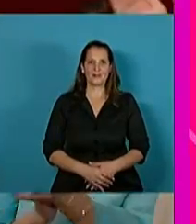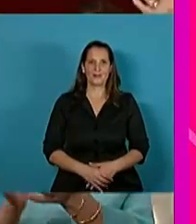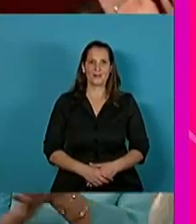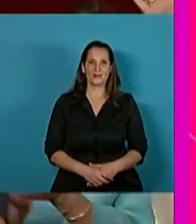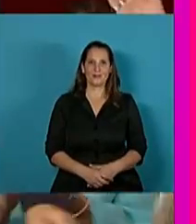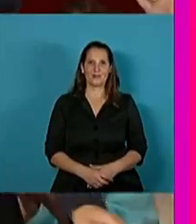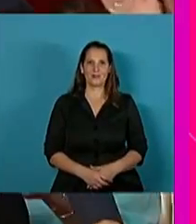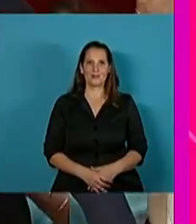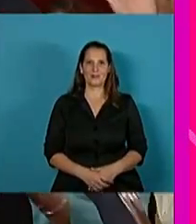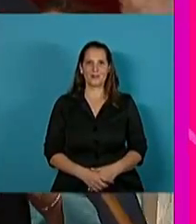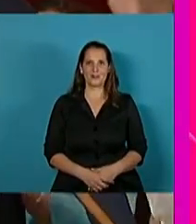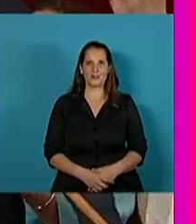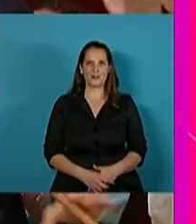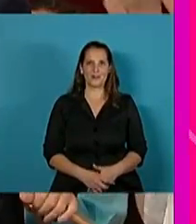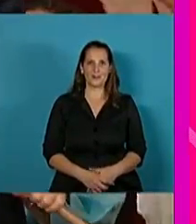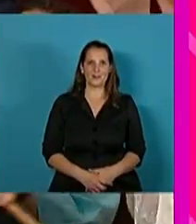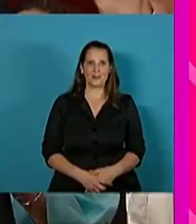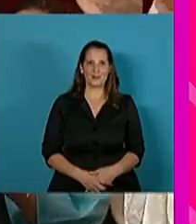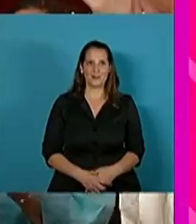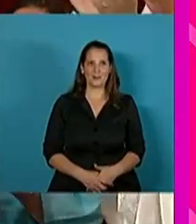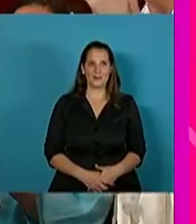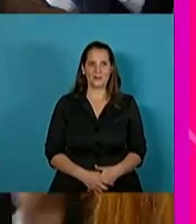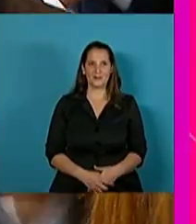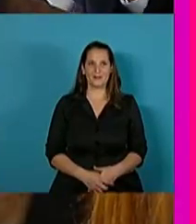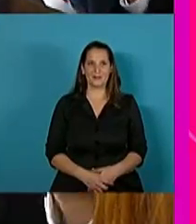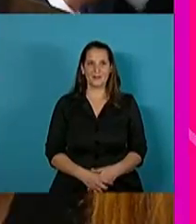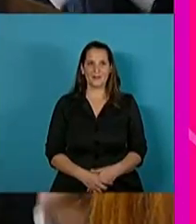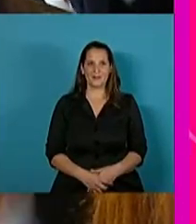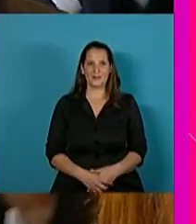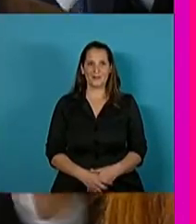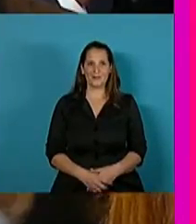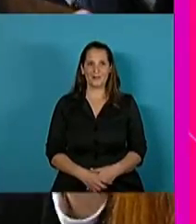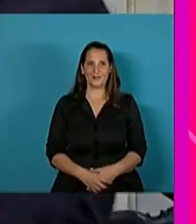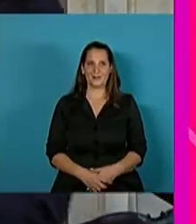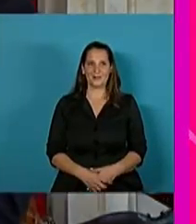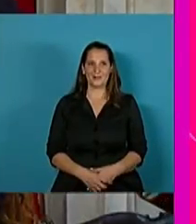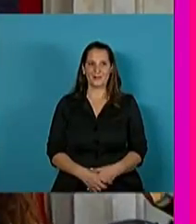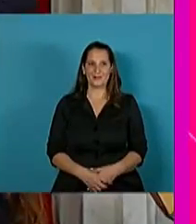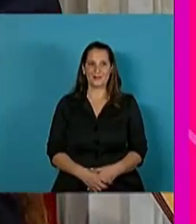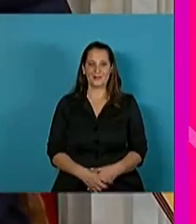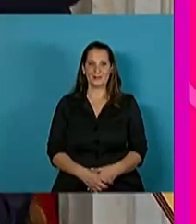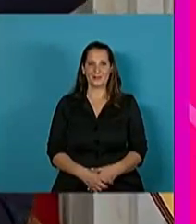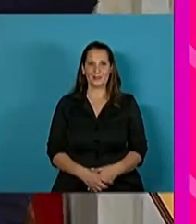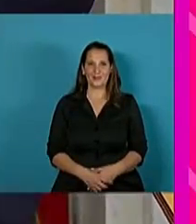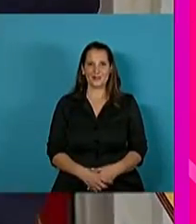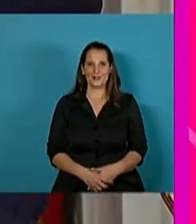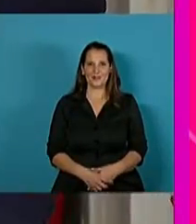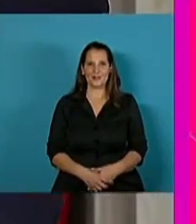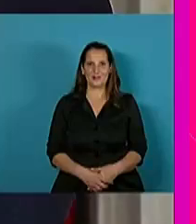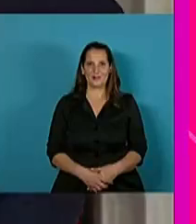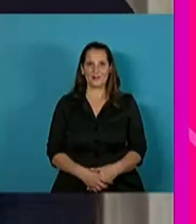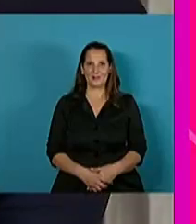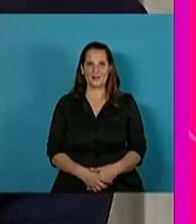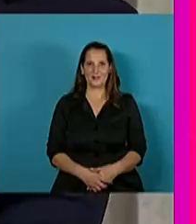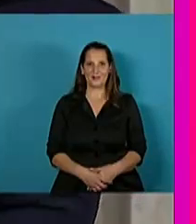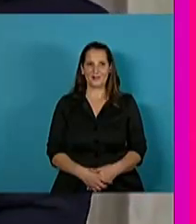con la gente. Si no, no la podés gobernar. Me encanta. Yo, en los protocolos digo, bueno, abandonemos el helicóptero y usemos más el auto para que vos veas lo que pasa al lado tuyo. Ya no